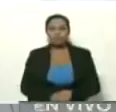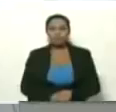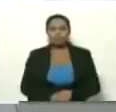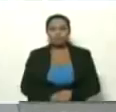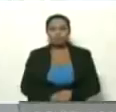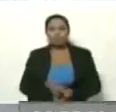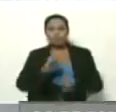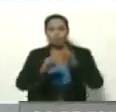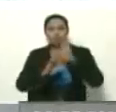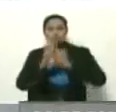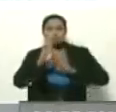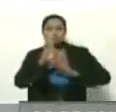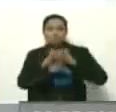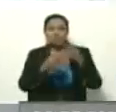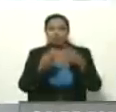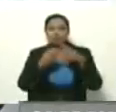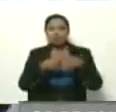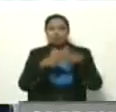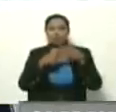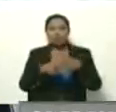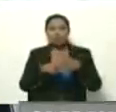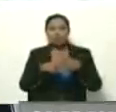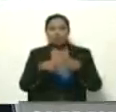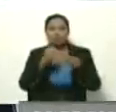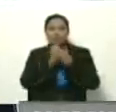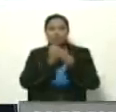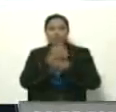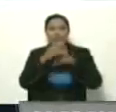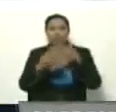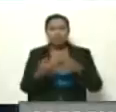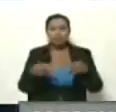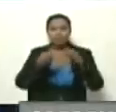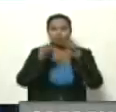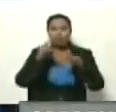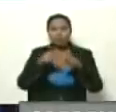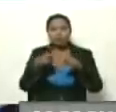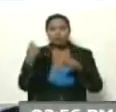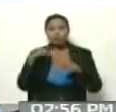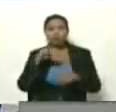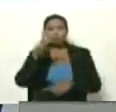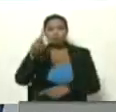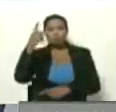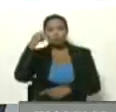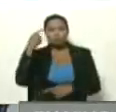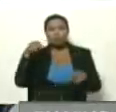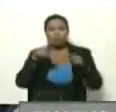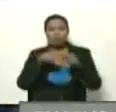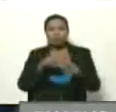de este taller de trabajo que vamos a tener durante 2 días.